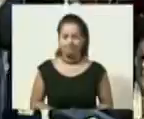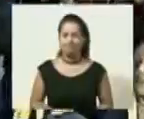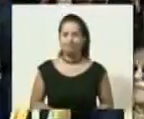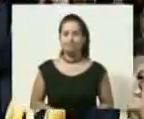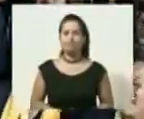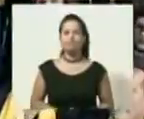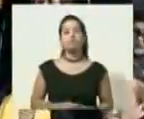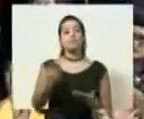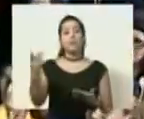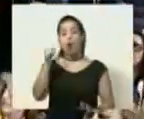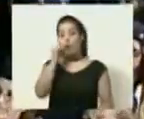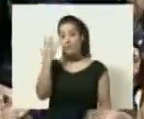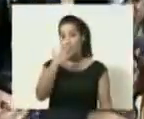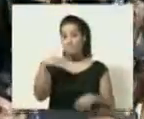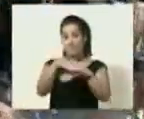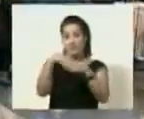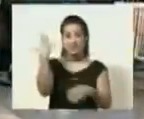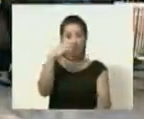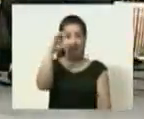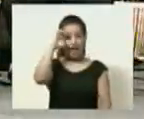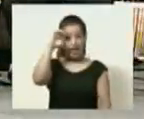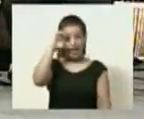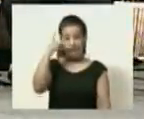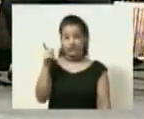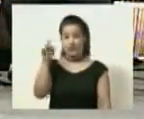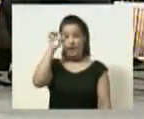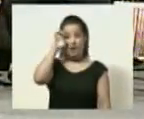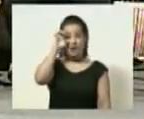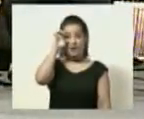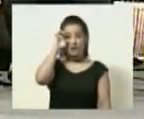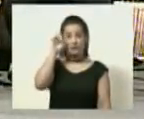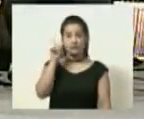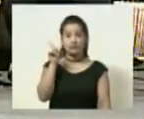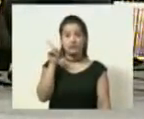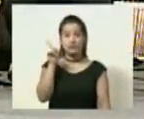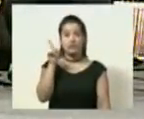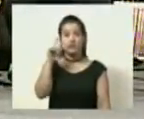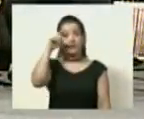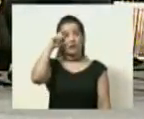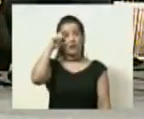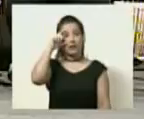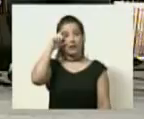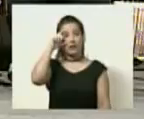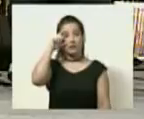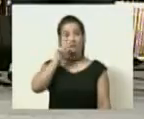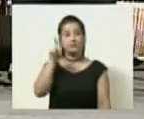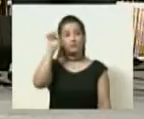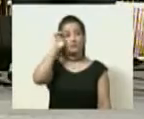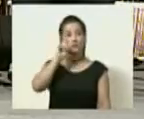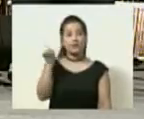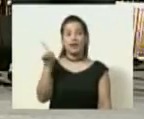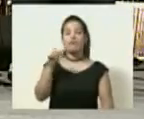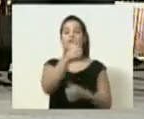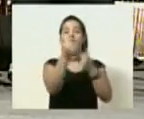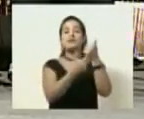Compañero Elías Agua, vicepresidente del sistema de